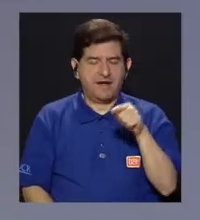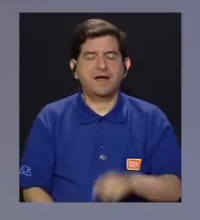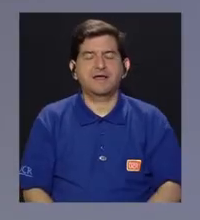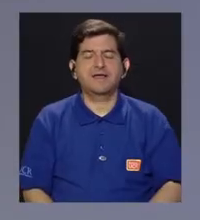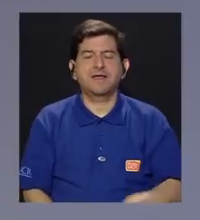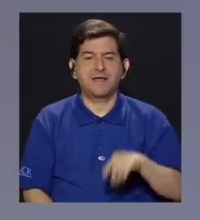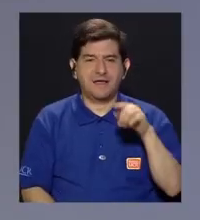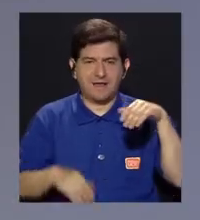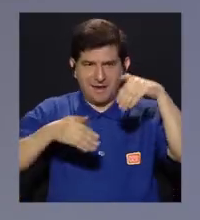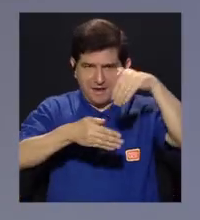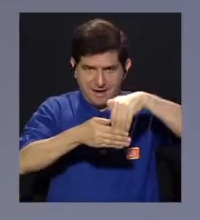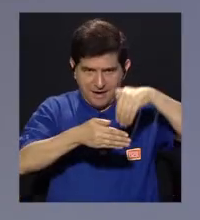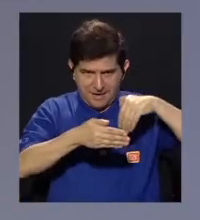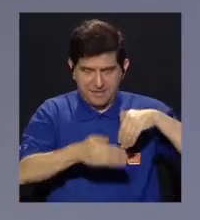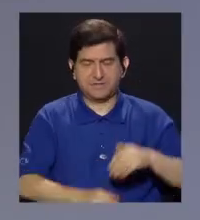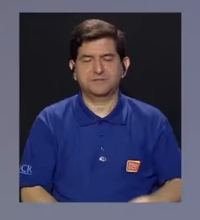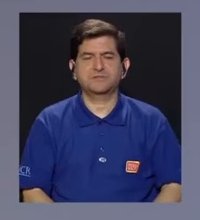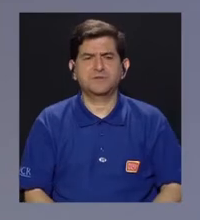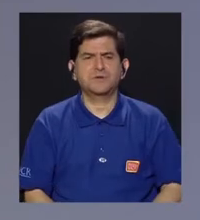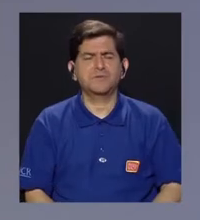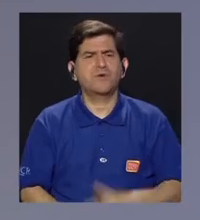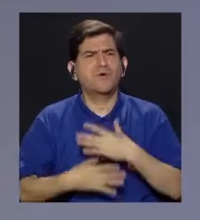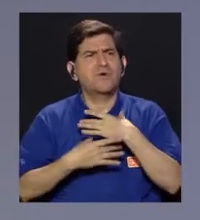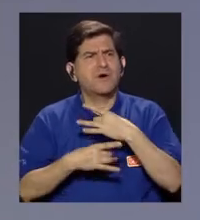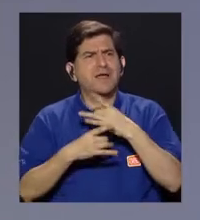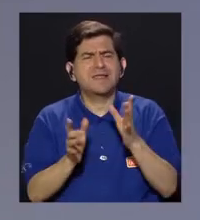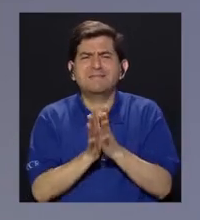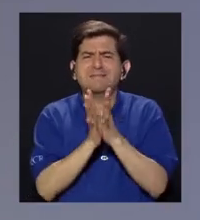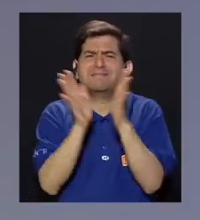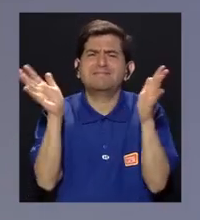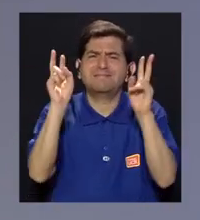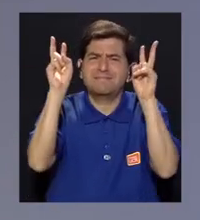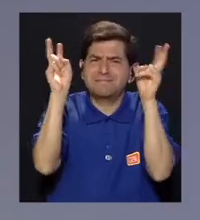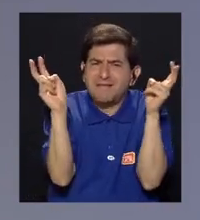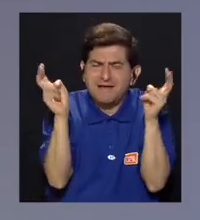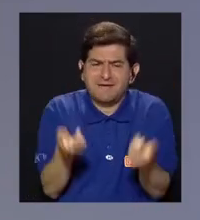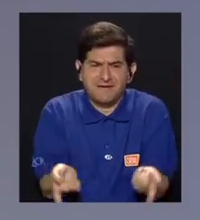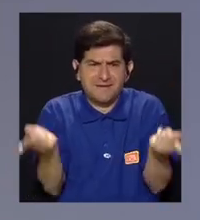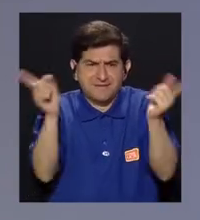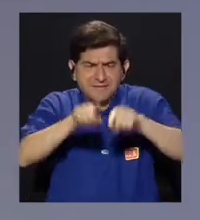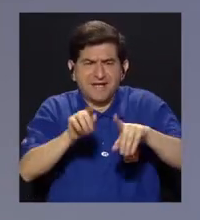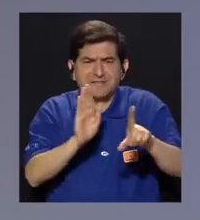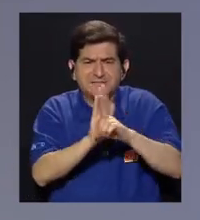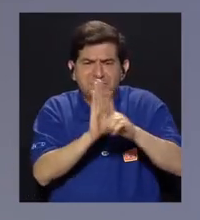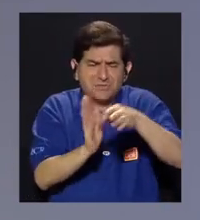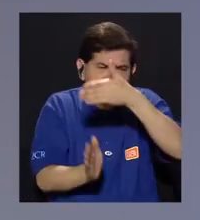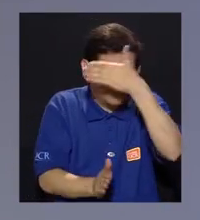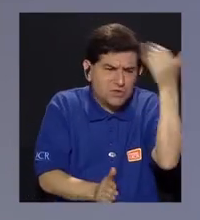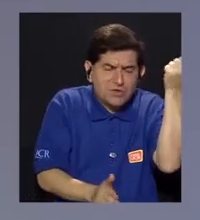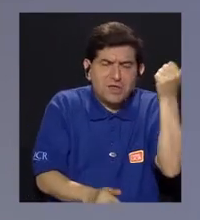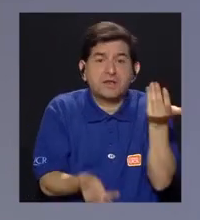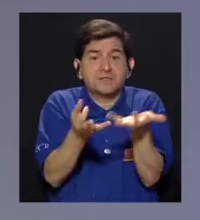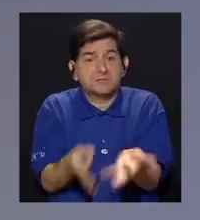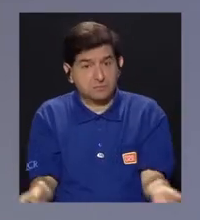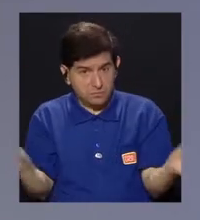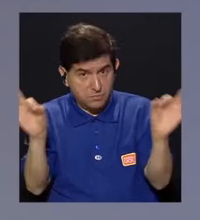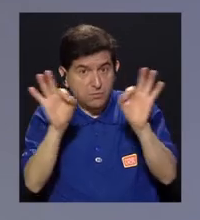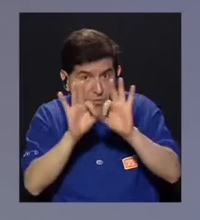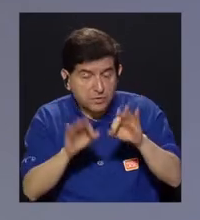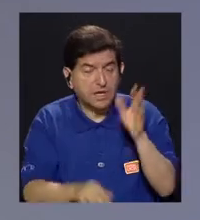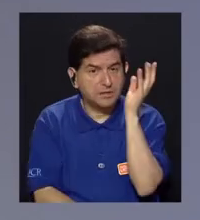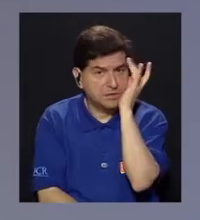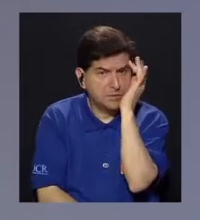es el componente de interés público en el caso del derecho al olvido juega mucho con